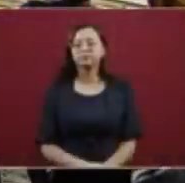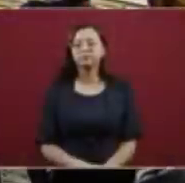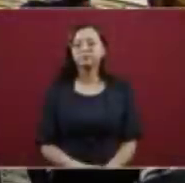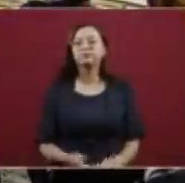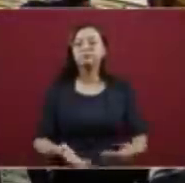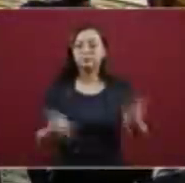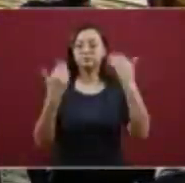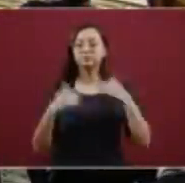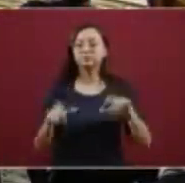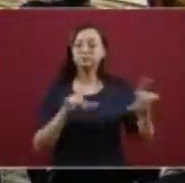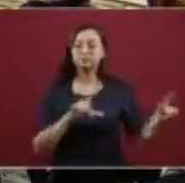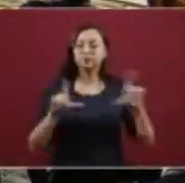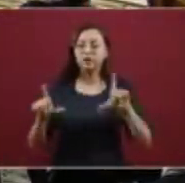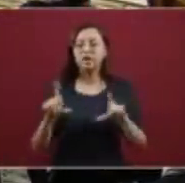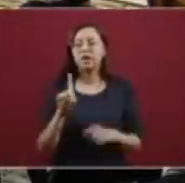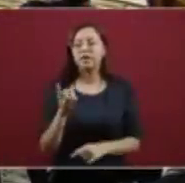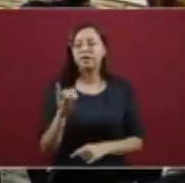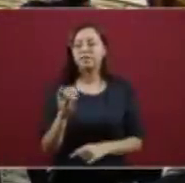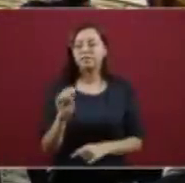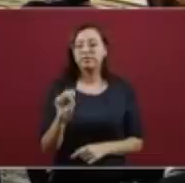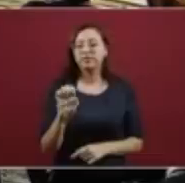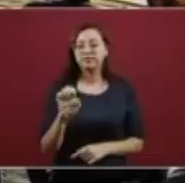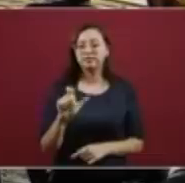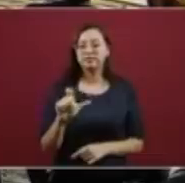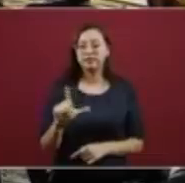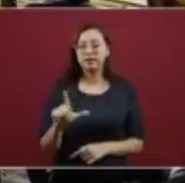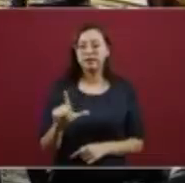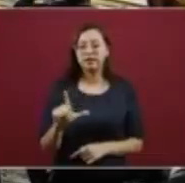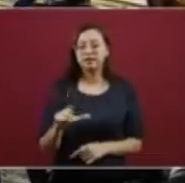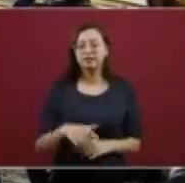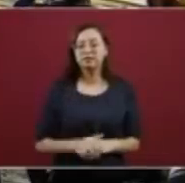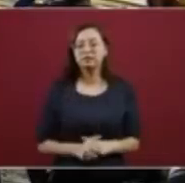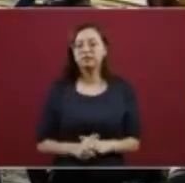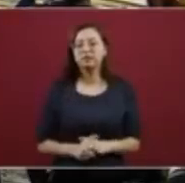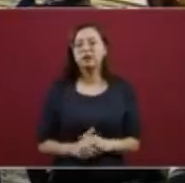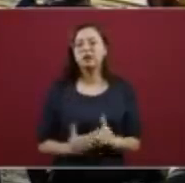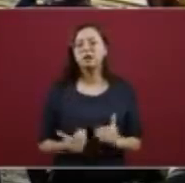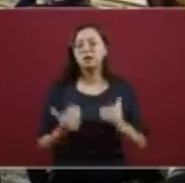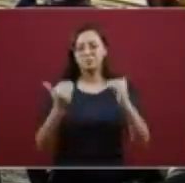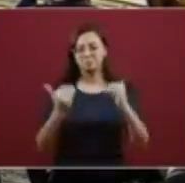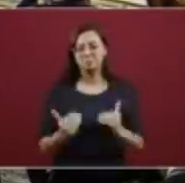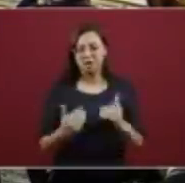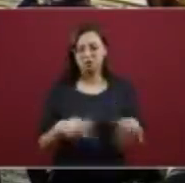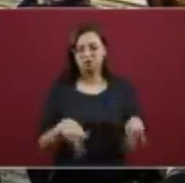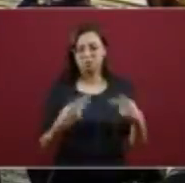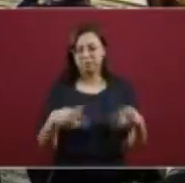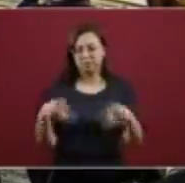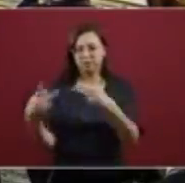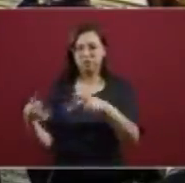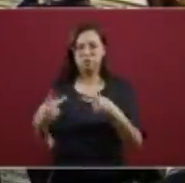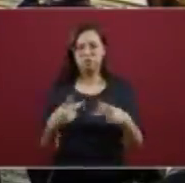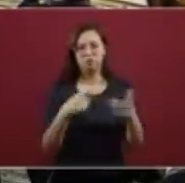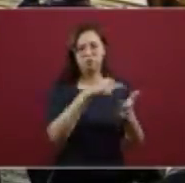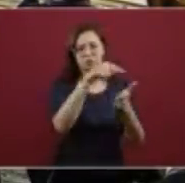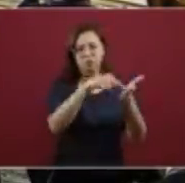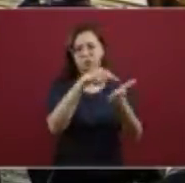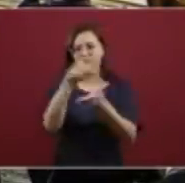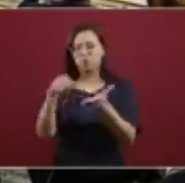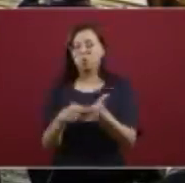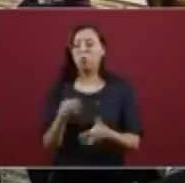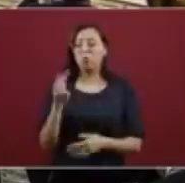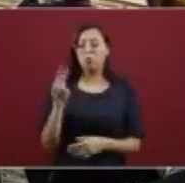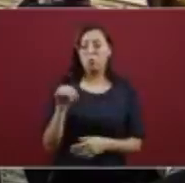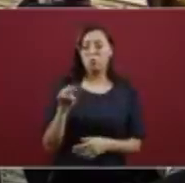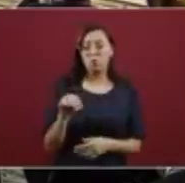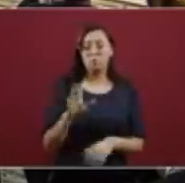El siguiente es el diésel. En diésel tenemos menos comercializadores, sin embargo, Walmart está igual, es el más